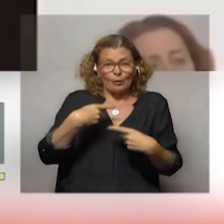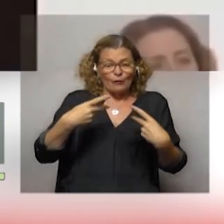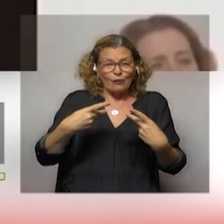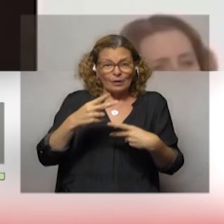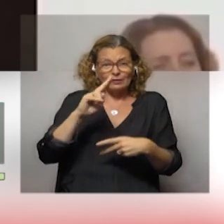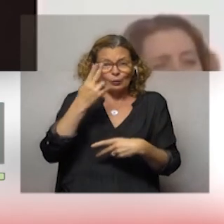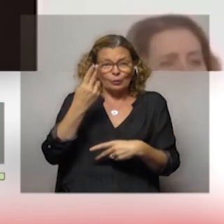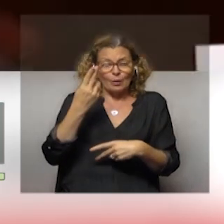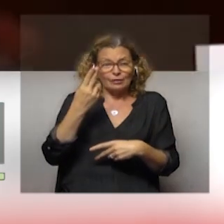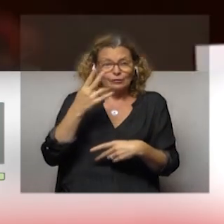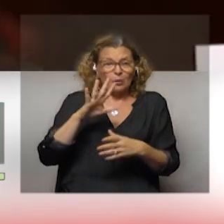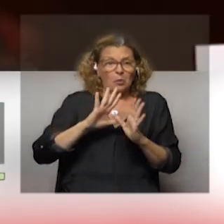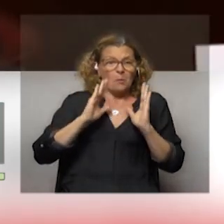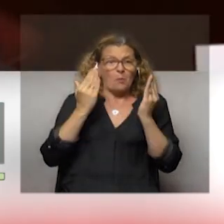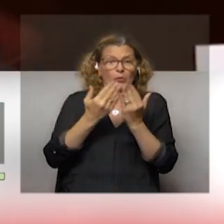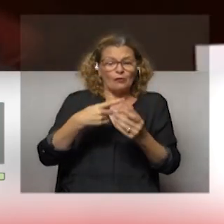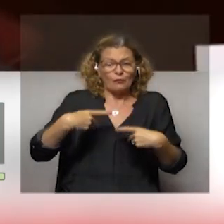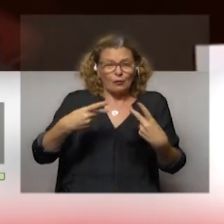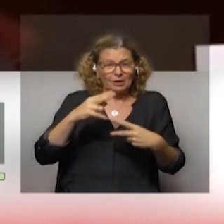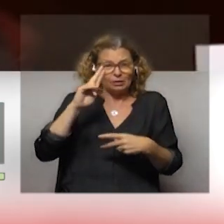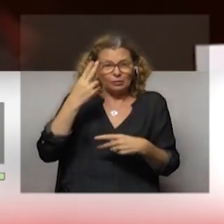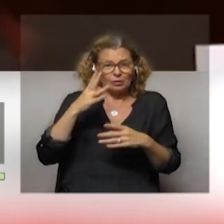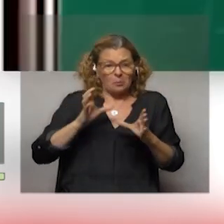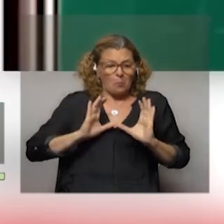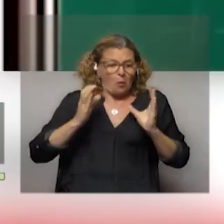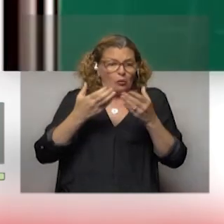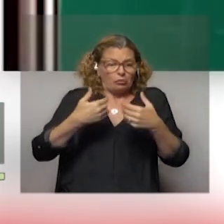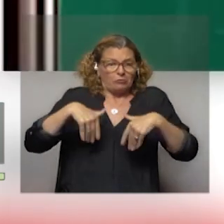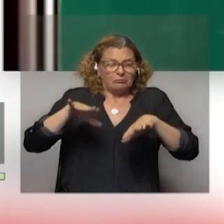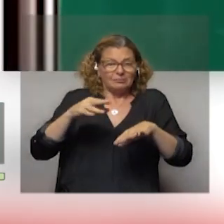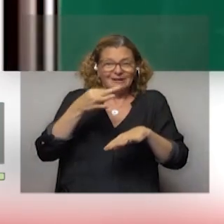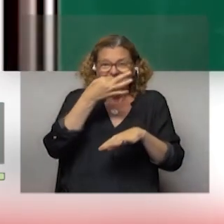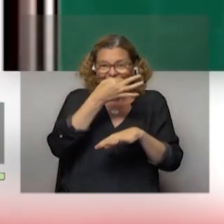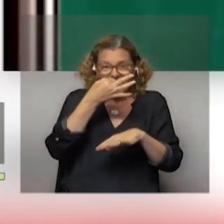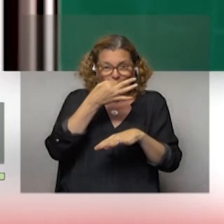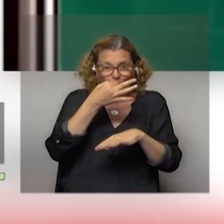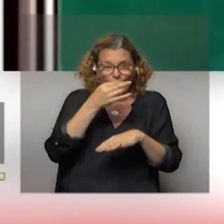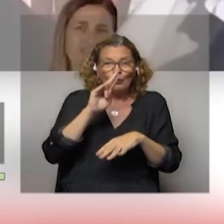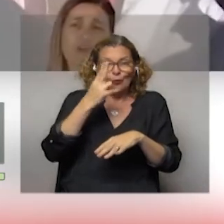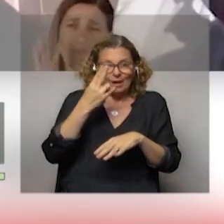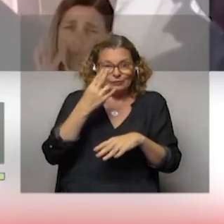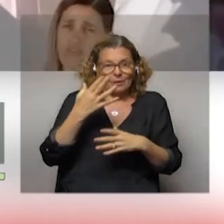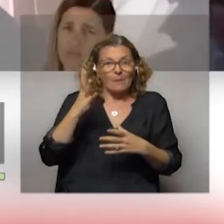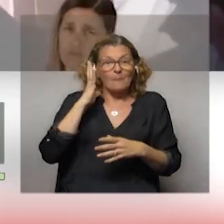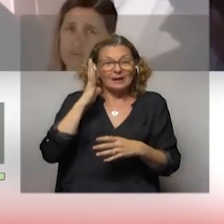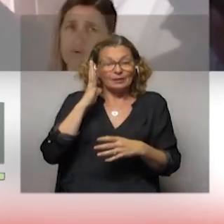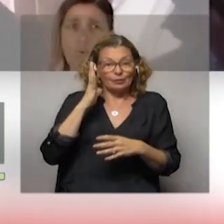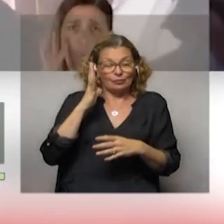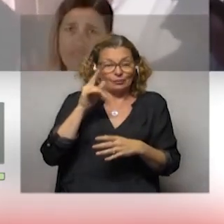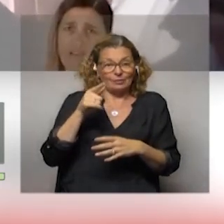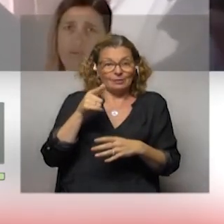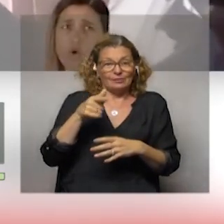uruguayo de los tantos que hay por el mundo un futbolista uruguayo de los tantos que hay por el mundo es un narco uruguayo muy peligroso y Pesado la toca